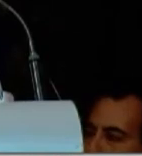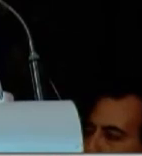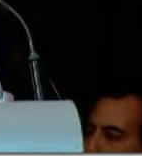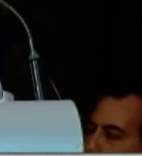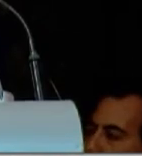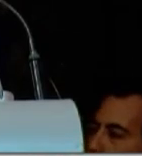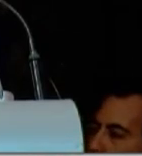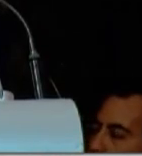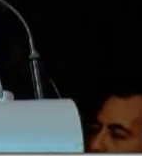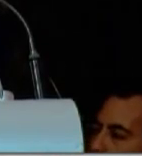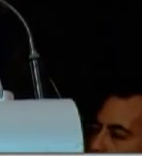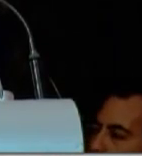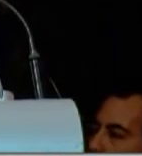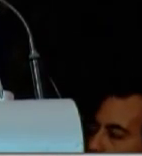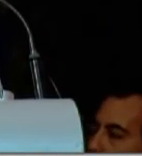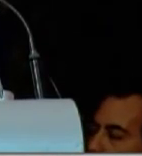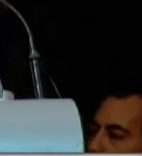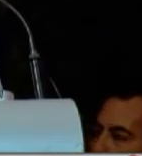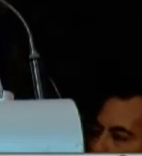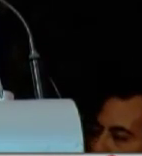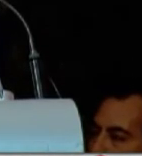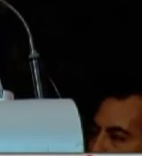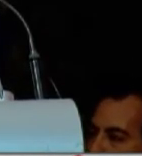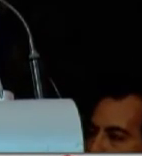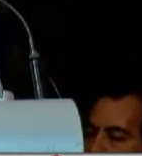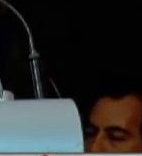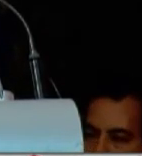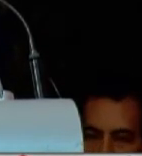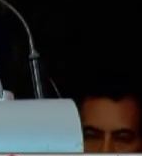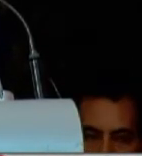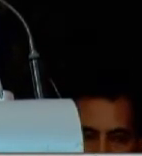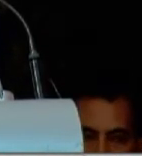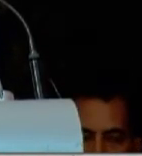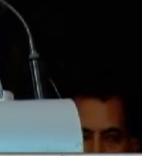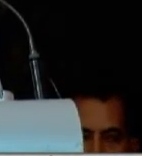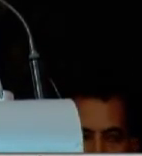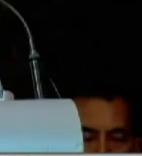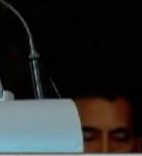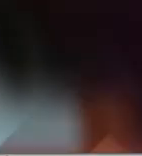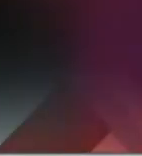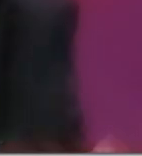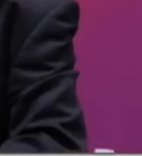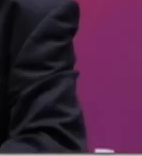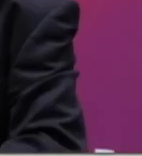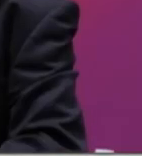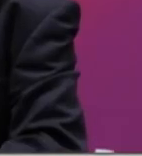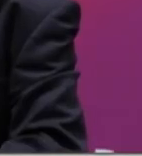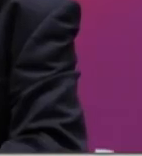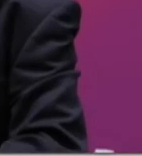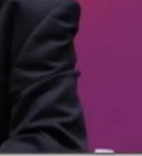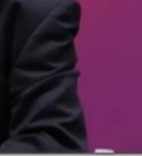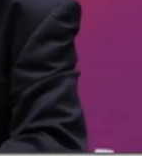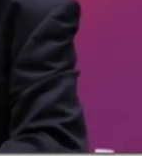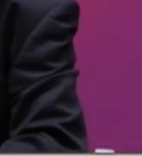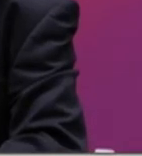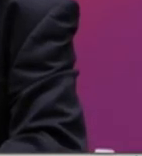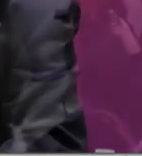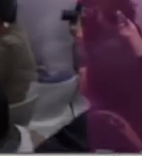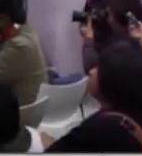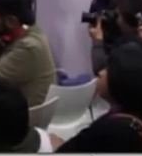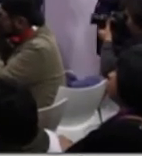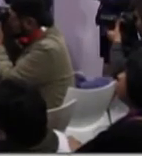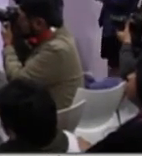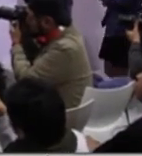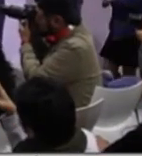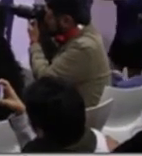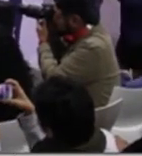hacen verdaderamente que las vidas de las personas humanas puedan ser diferentes. En el marco del festejo se realizó un homenaje